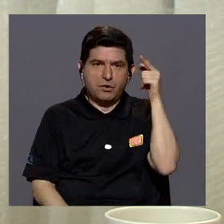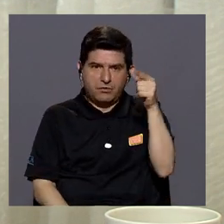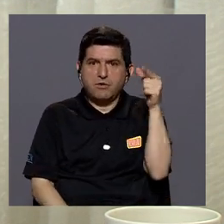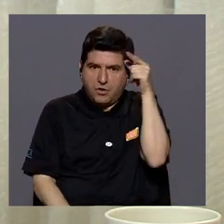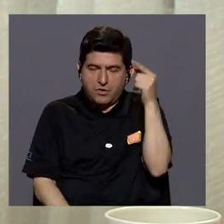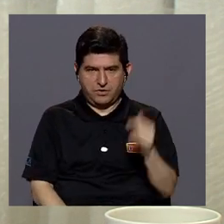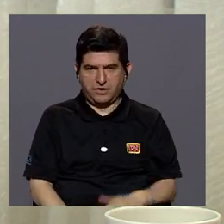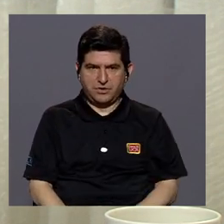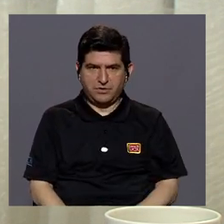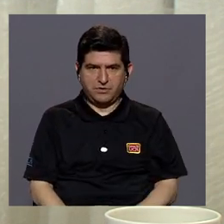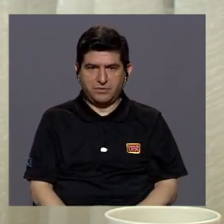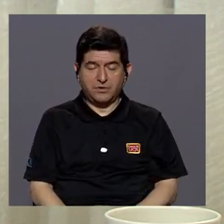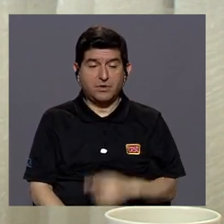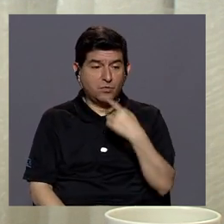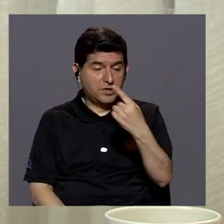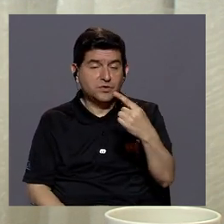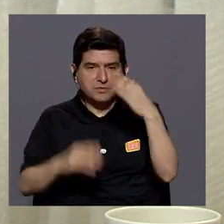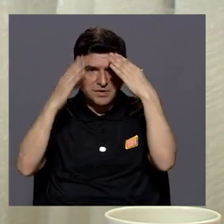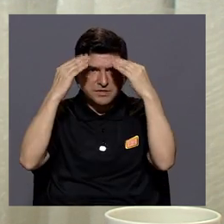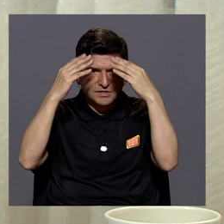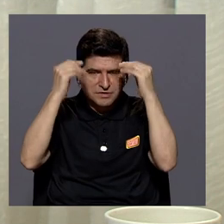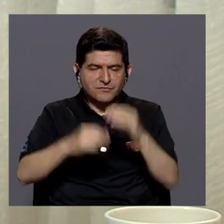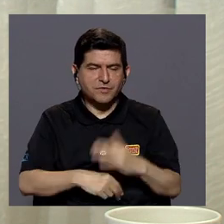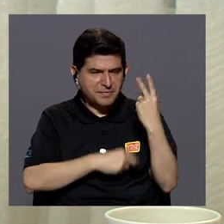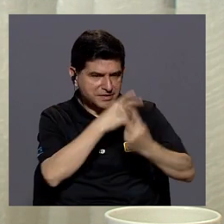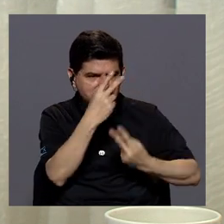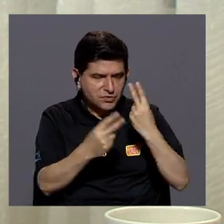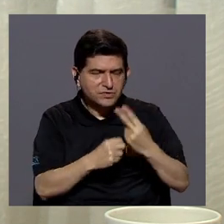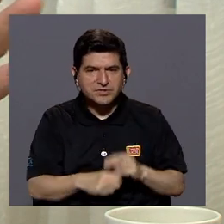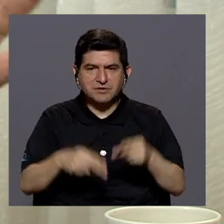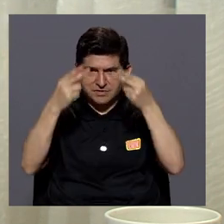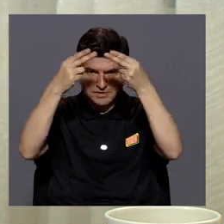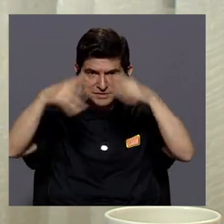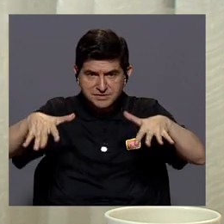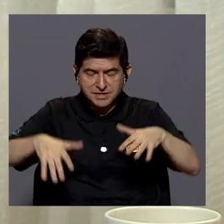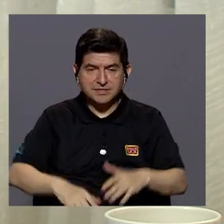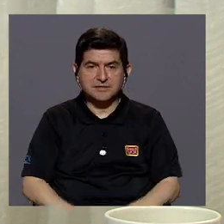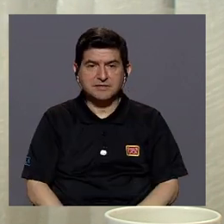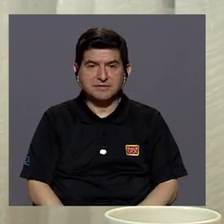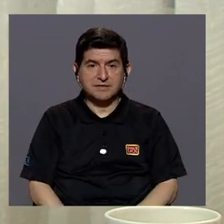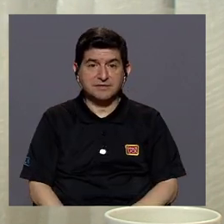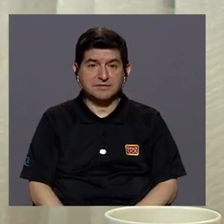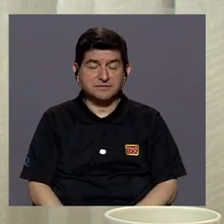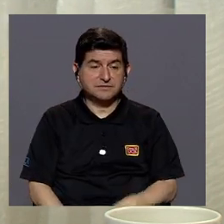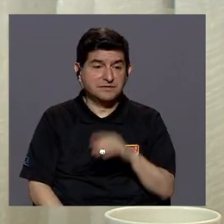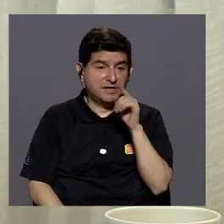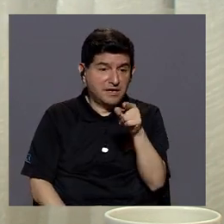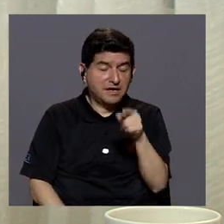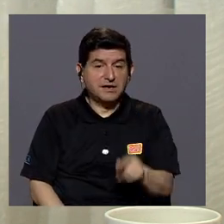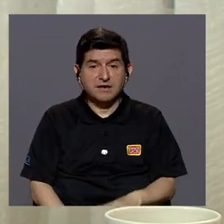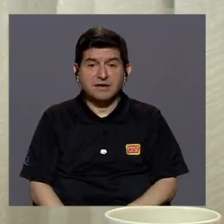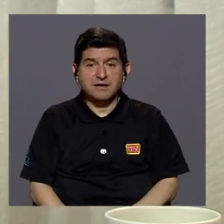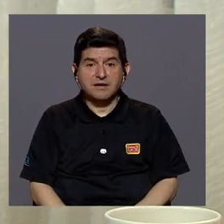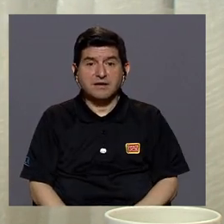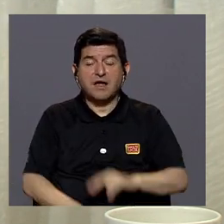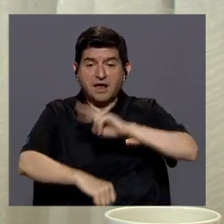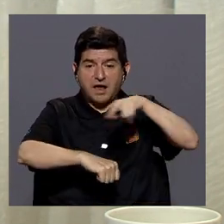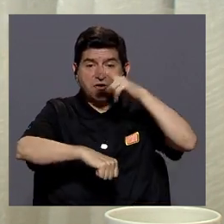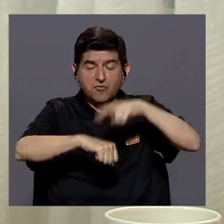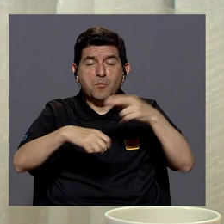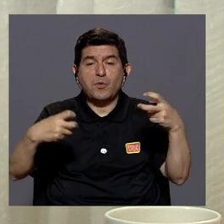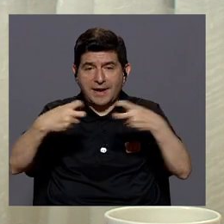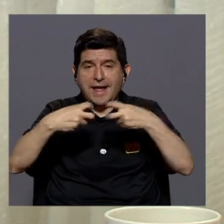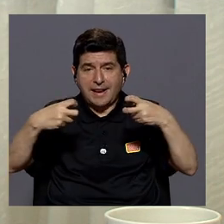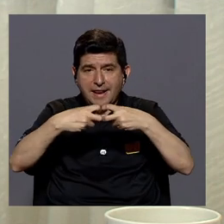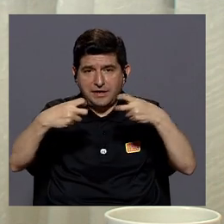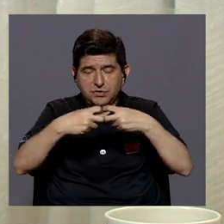mí me mandan el reporte de visitas que hay, visitas en la República Electrónica, porque